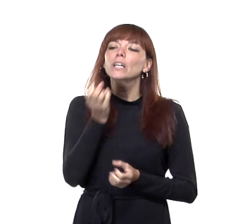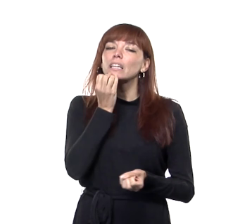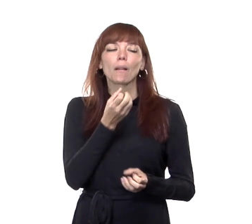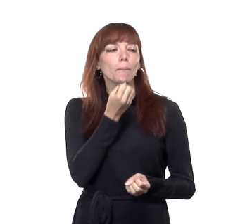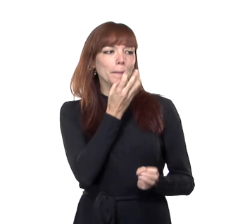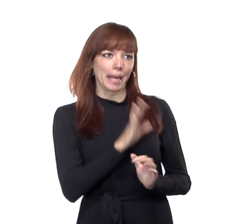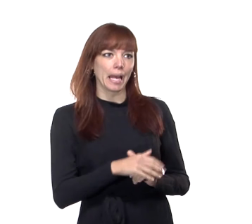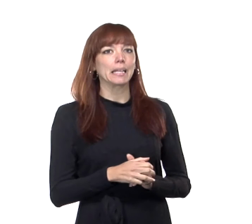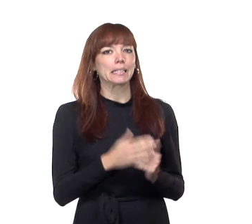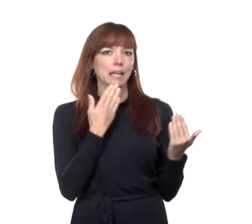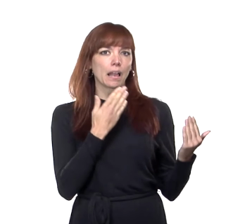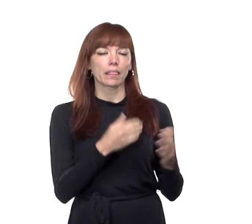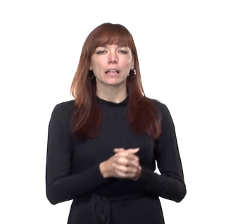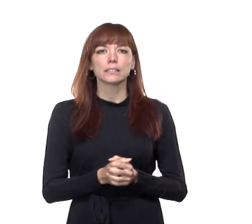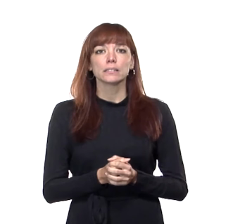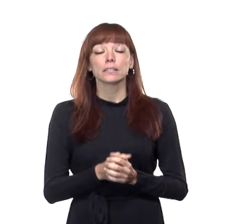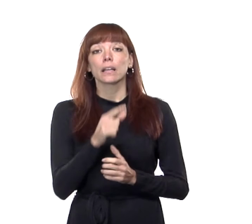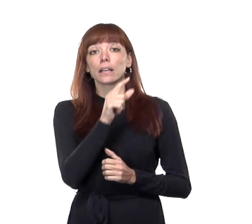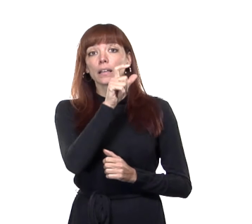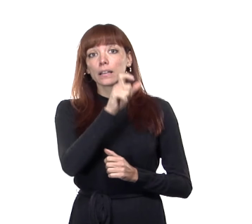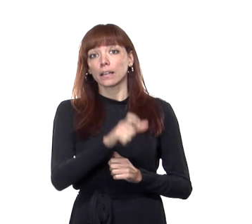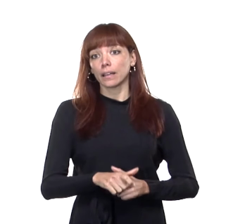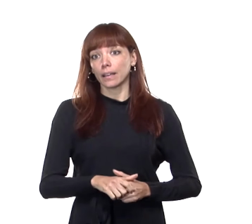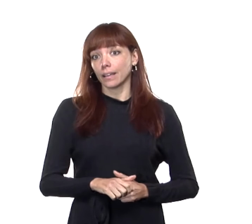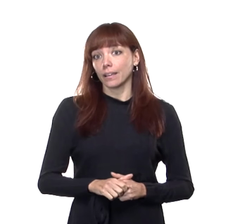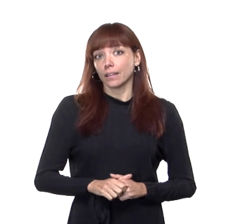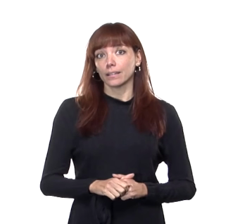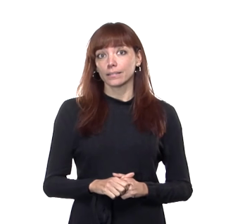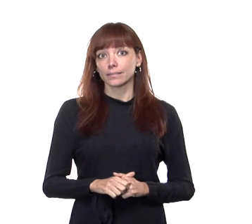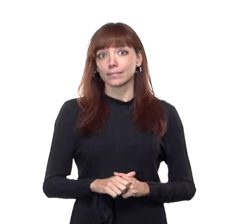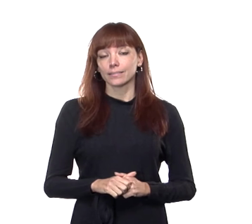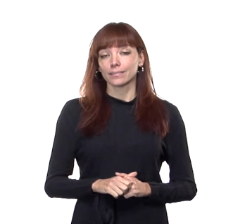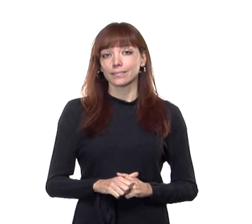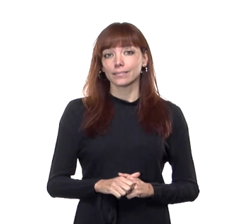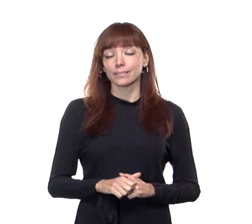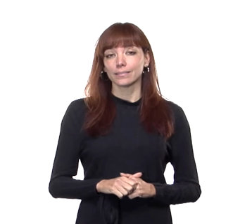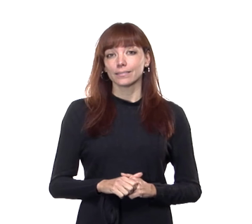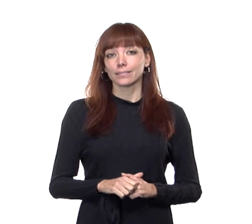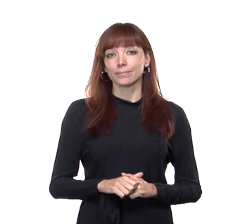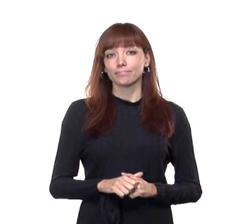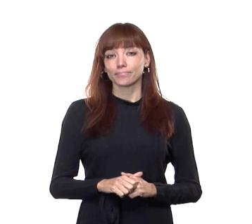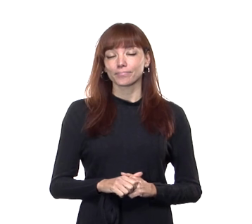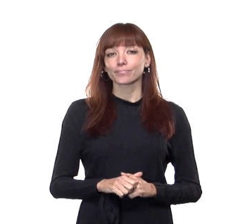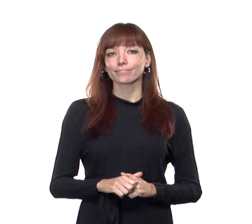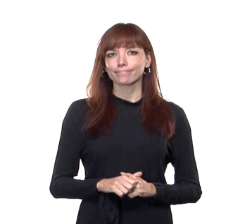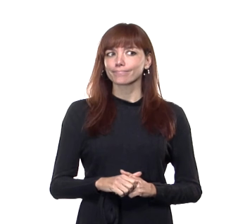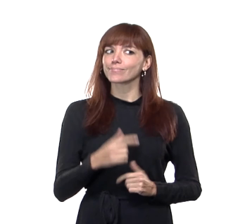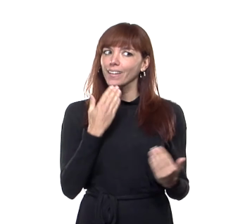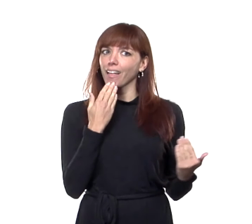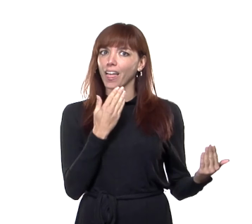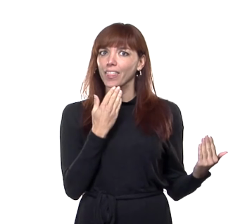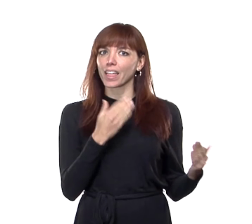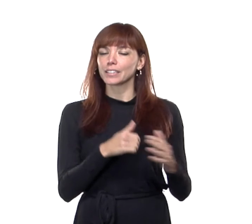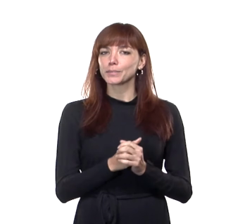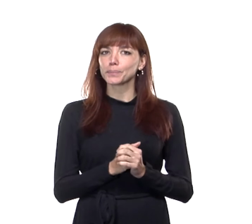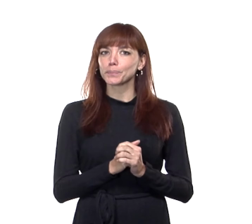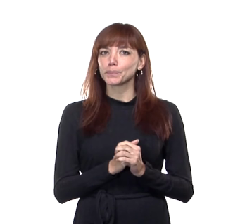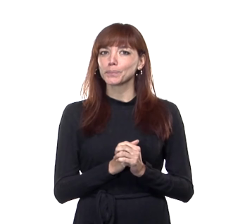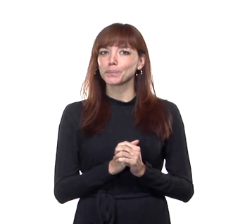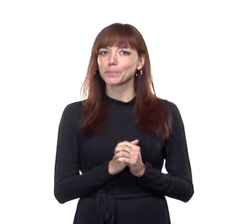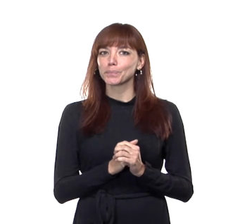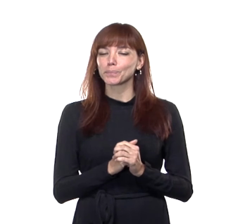thank you very much is a big lesión javi new day at 15 ni 65 very much andrew please